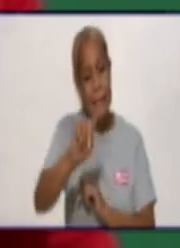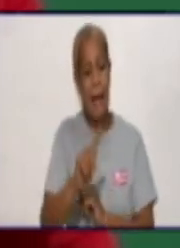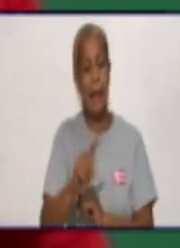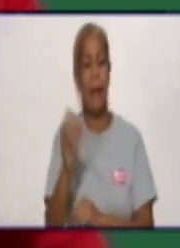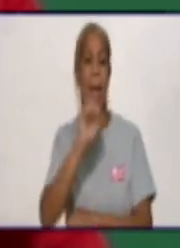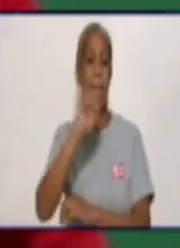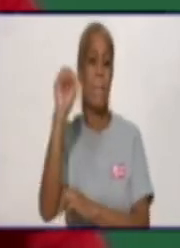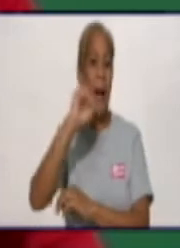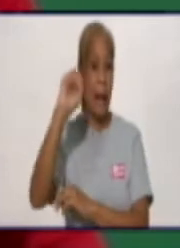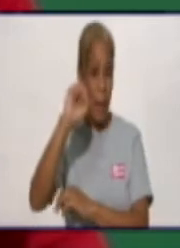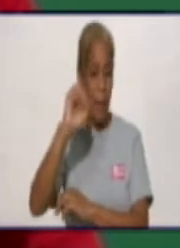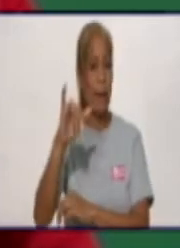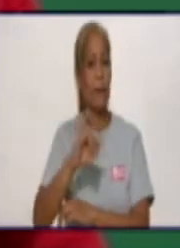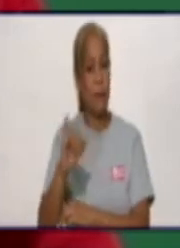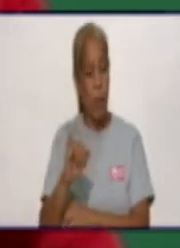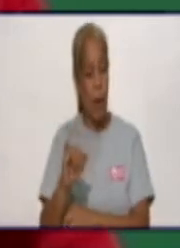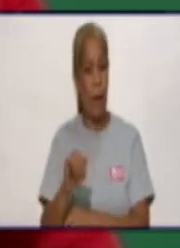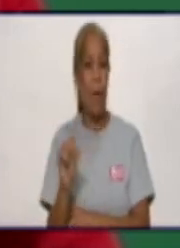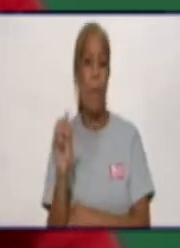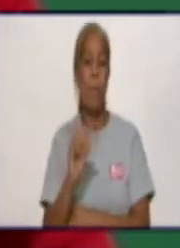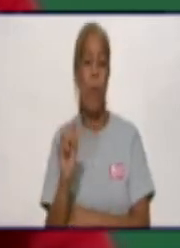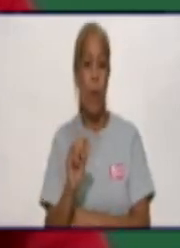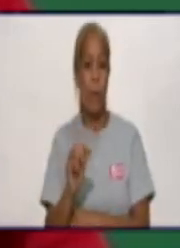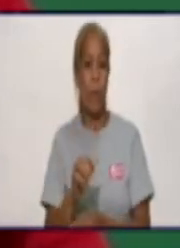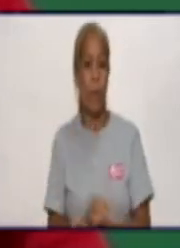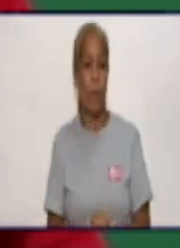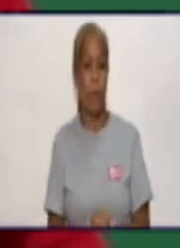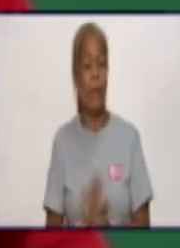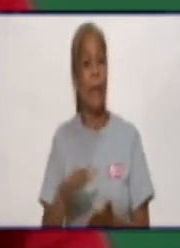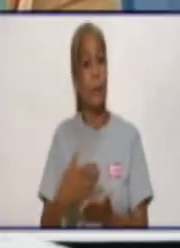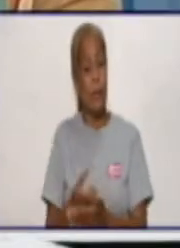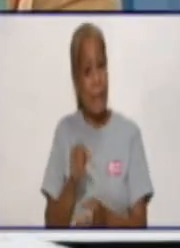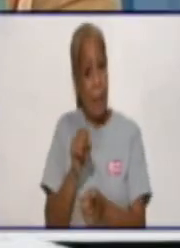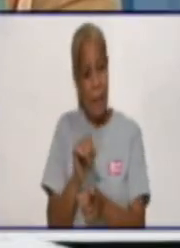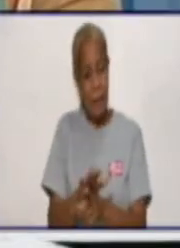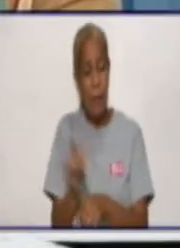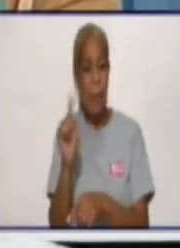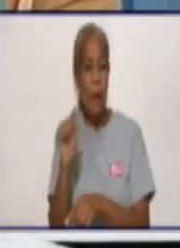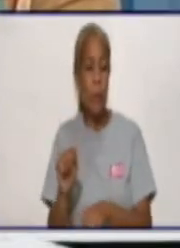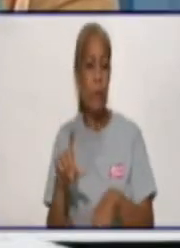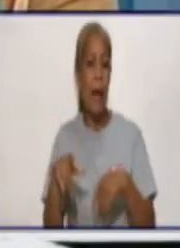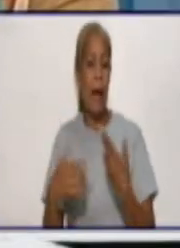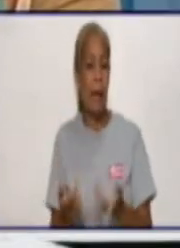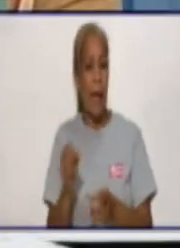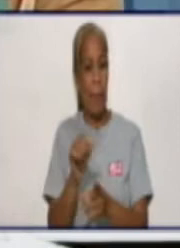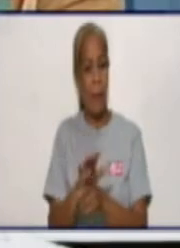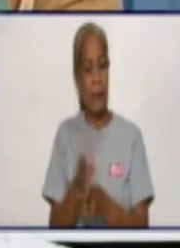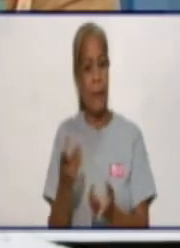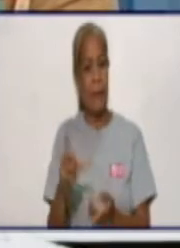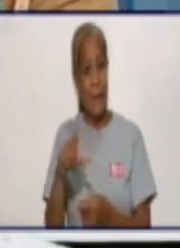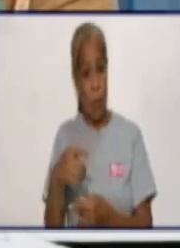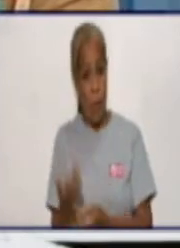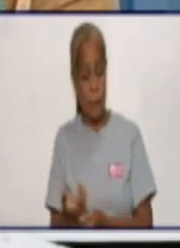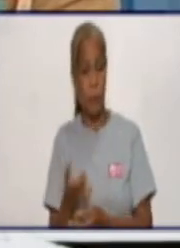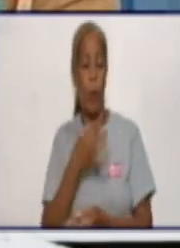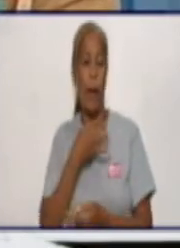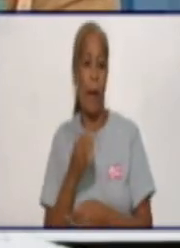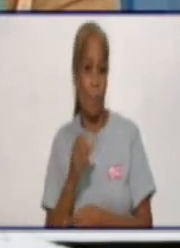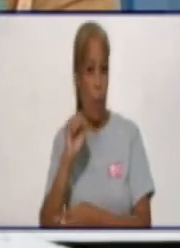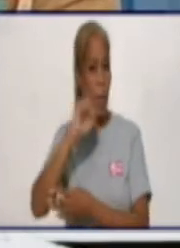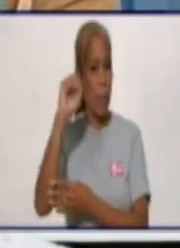restablece en forma verdad con horario y la hora partir de tiempo hace que ésta a partir de cuando el tren de mabay y el tren de manzanillo porque por ejemplo hay un televidente